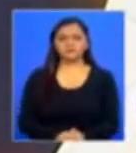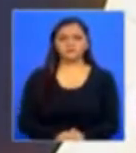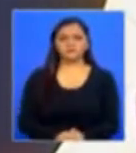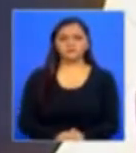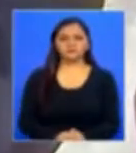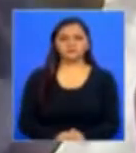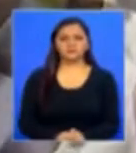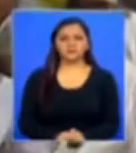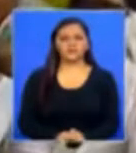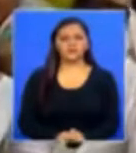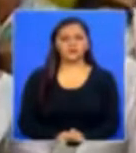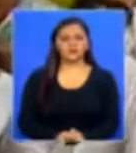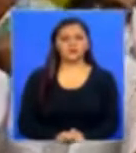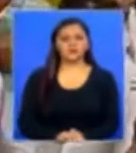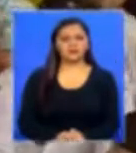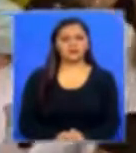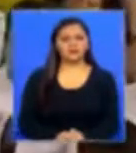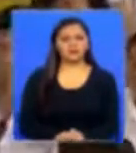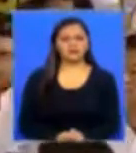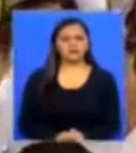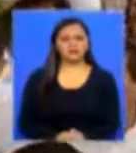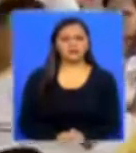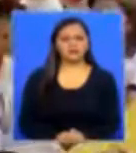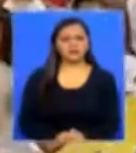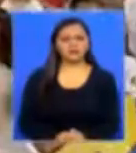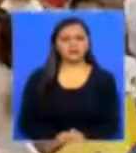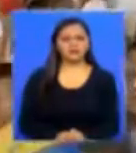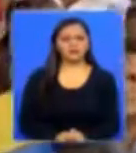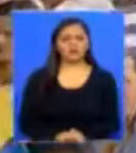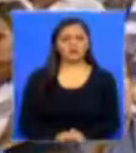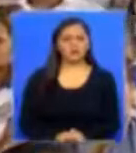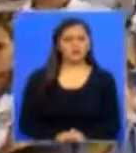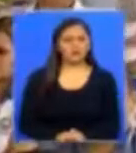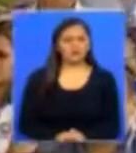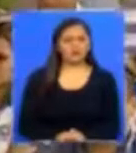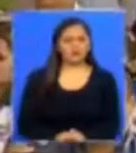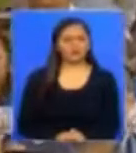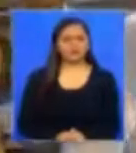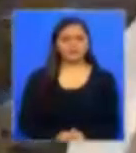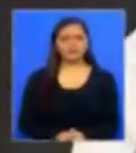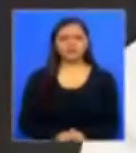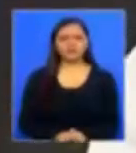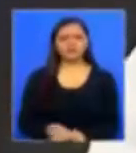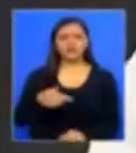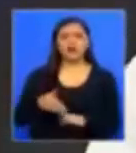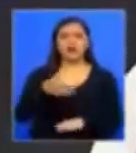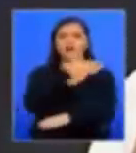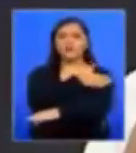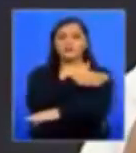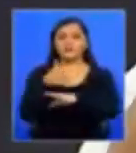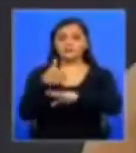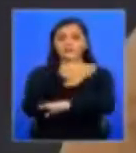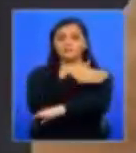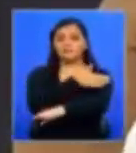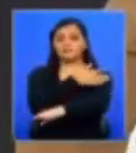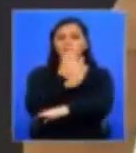¿Qué es? Un peaje para entrar a la ciudad. Eso no es de esta administración, viene de otras administraciones, pero.